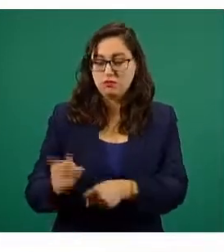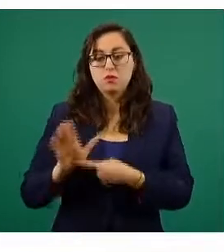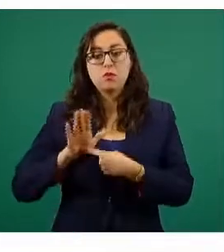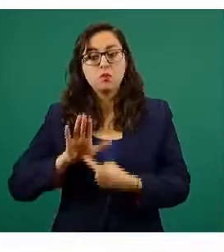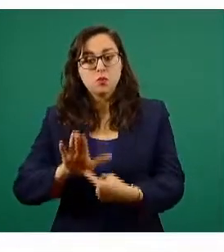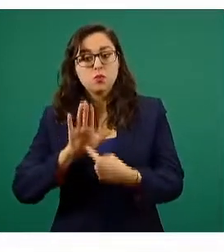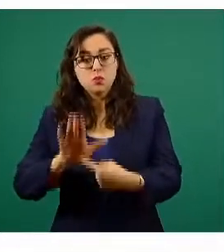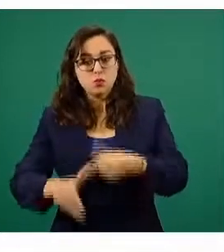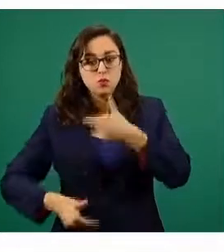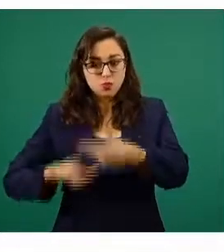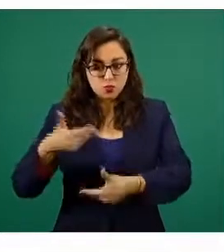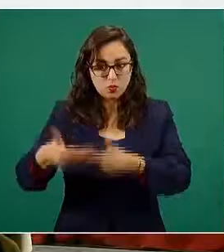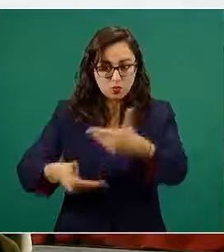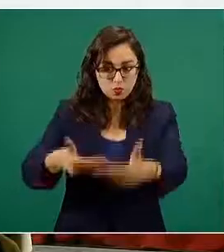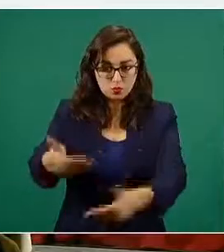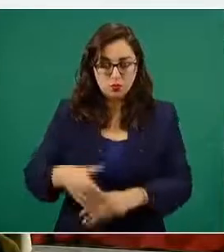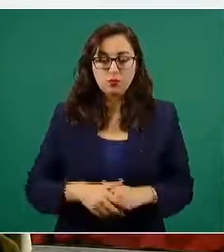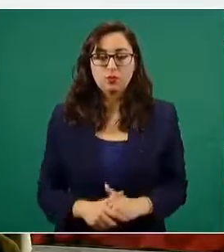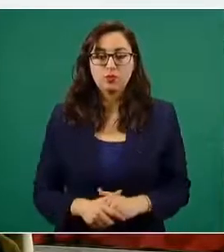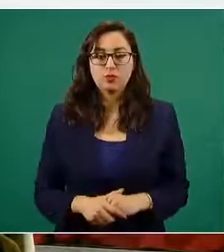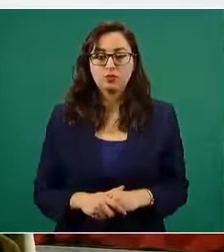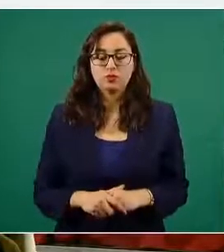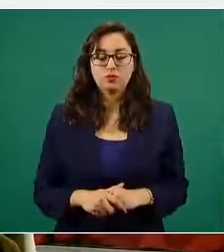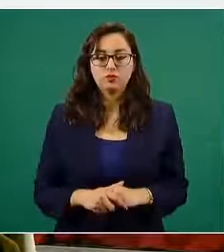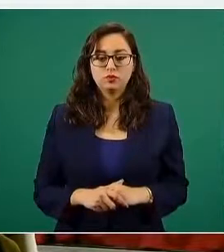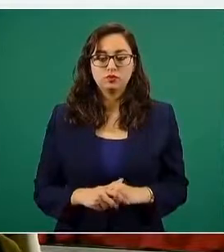las siguientes vacunas. La siguiente.